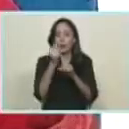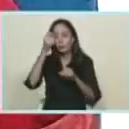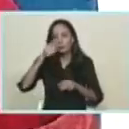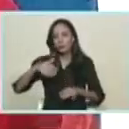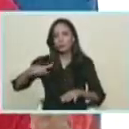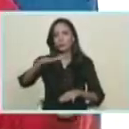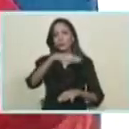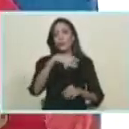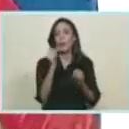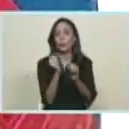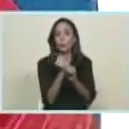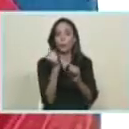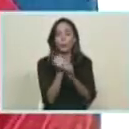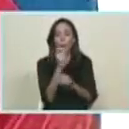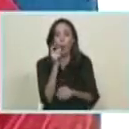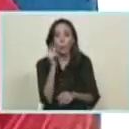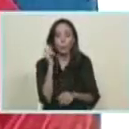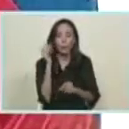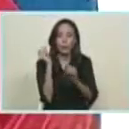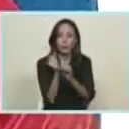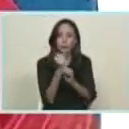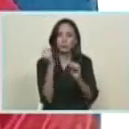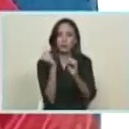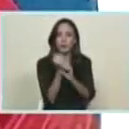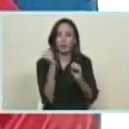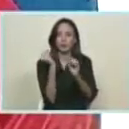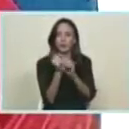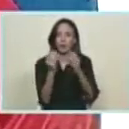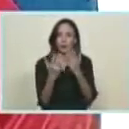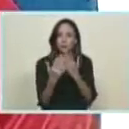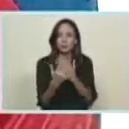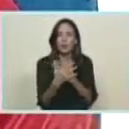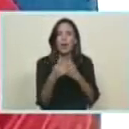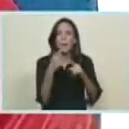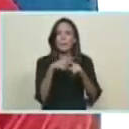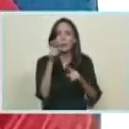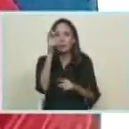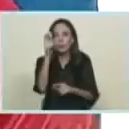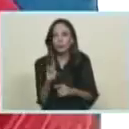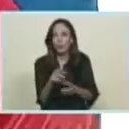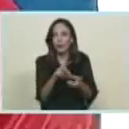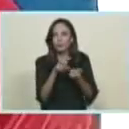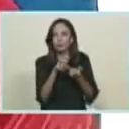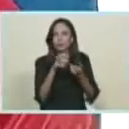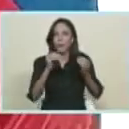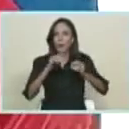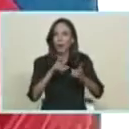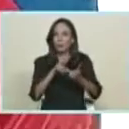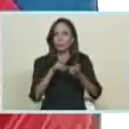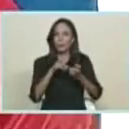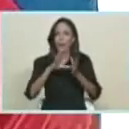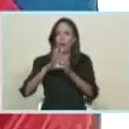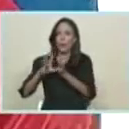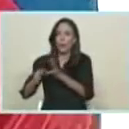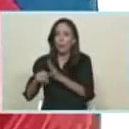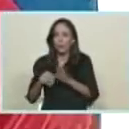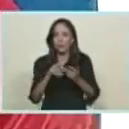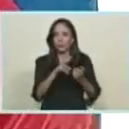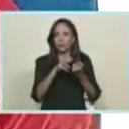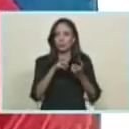era que el pueblo trabajaba y ahí estaban chupando y chupando las élites, los cogollos